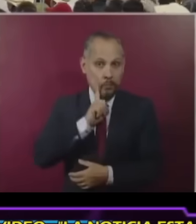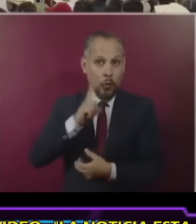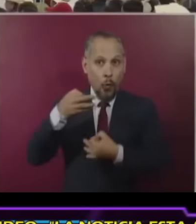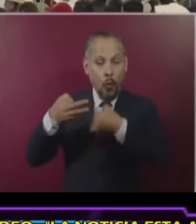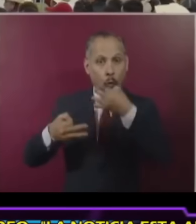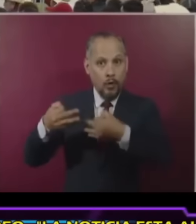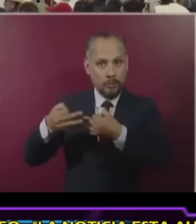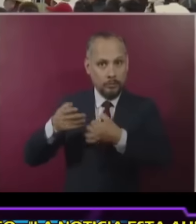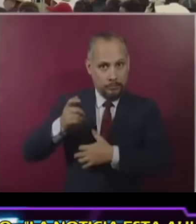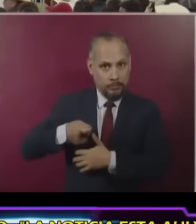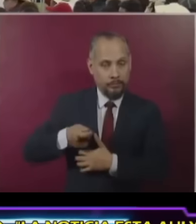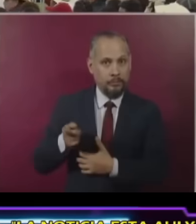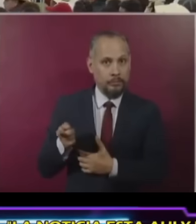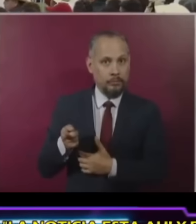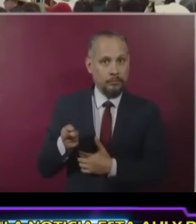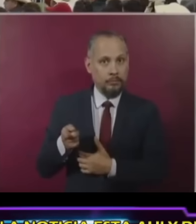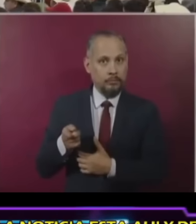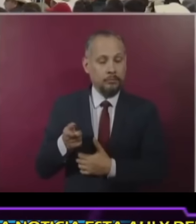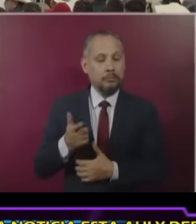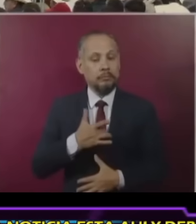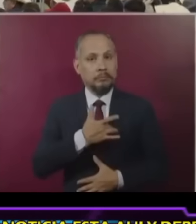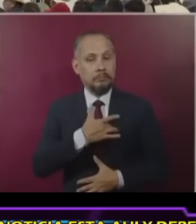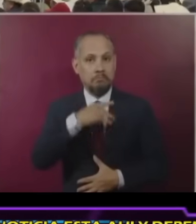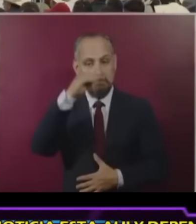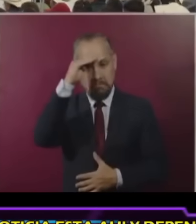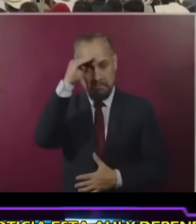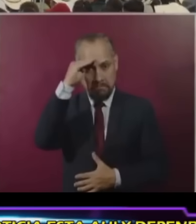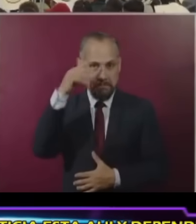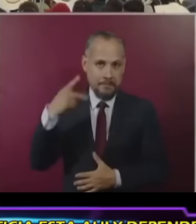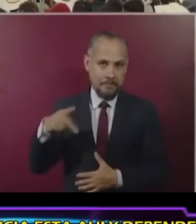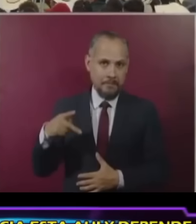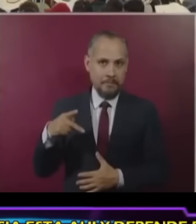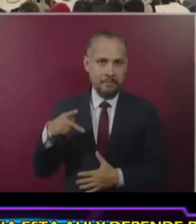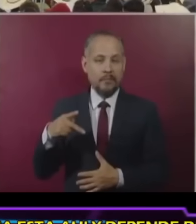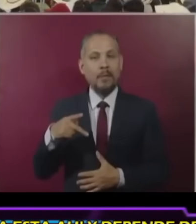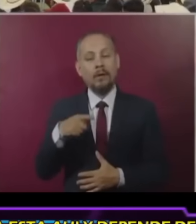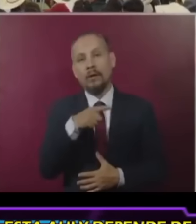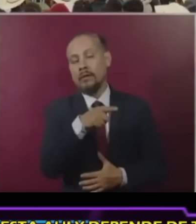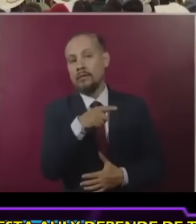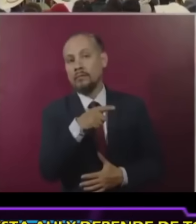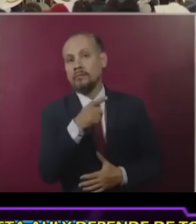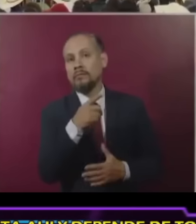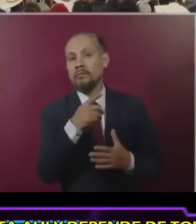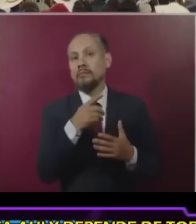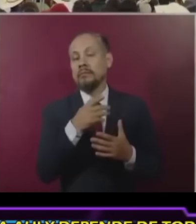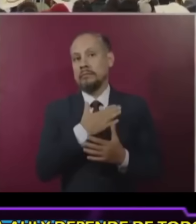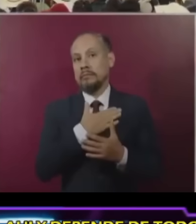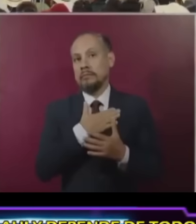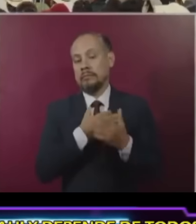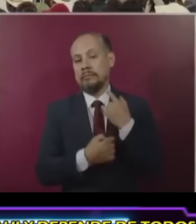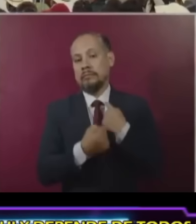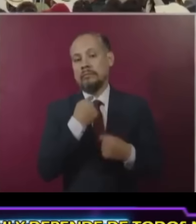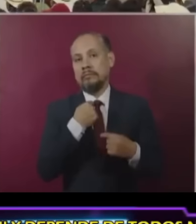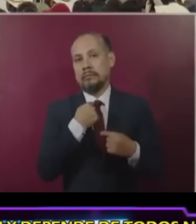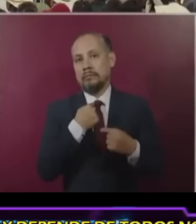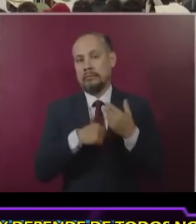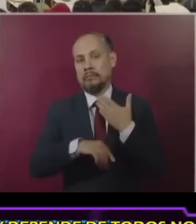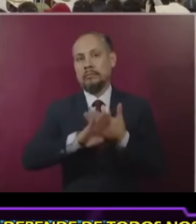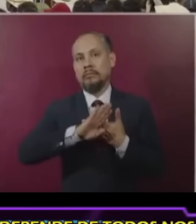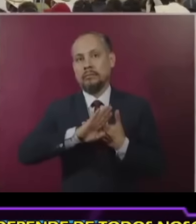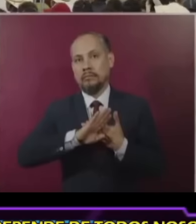sentía que iba a este a afectarle a ella personalmente y a